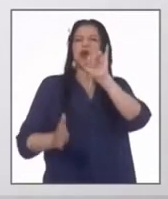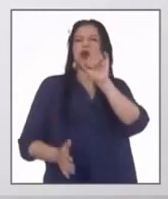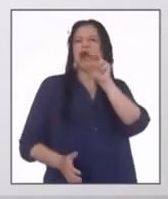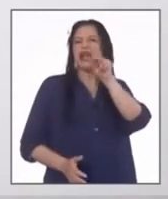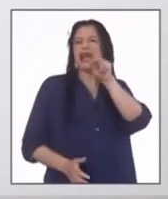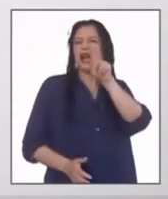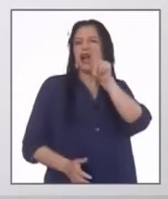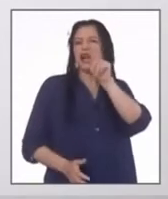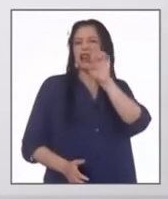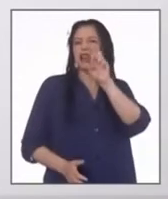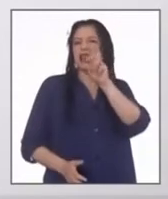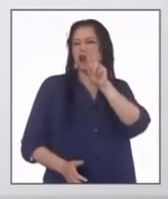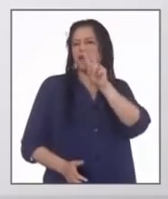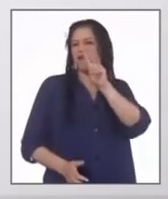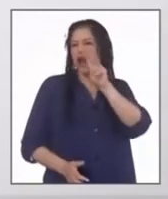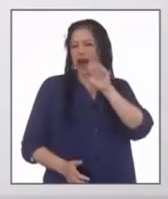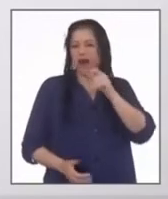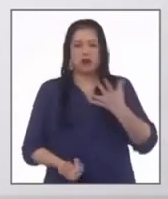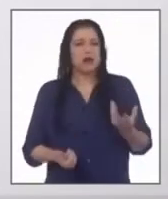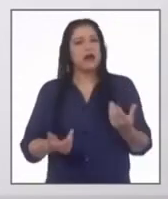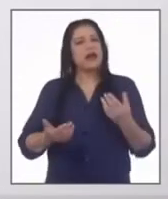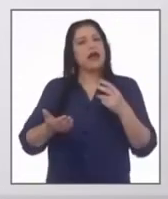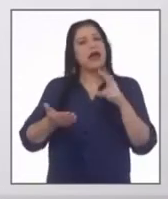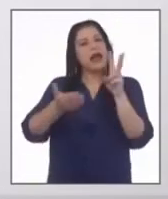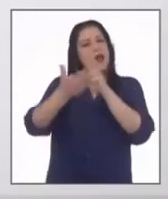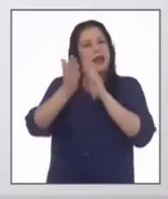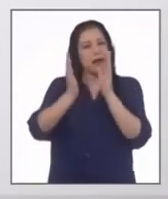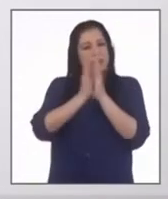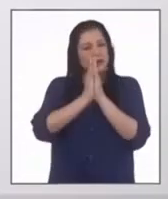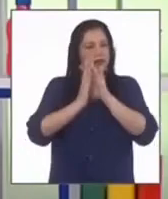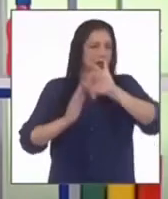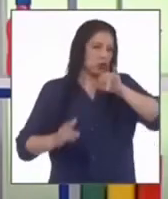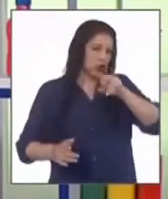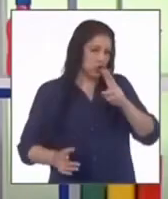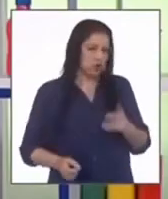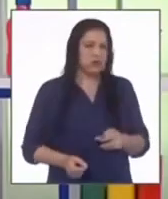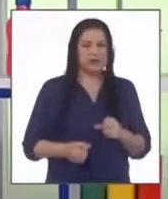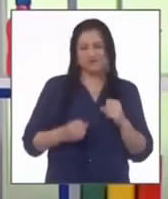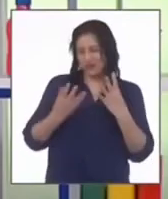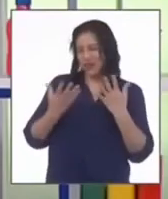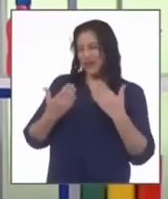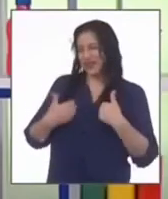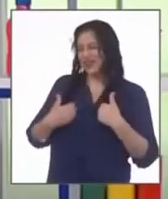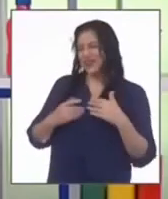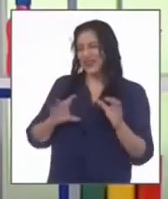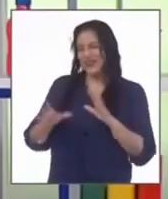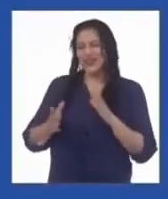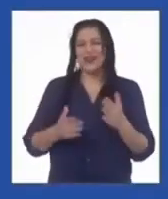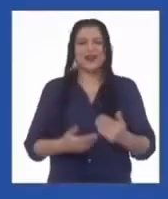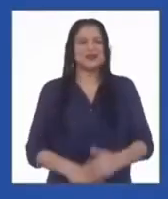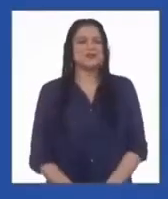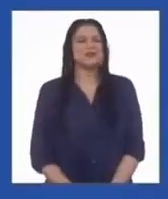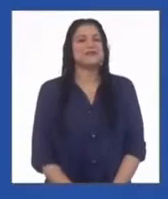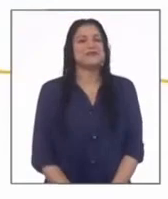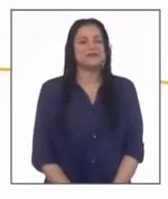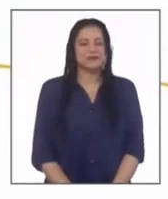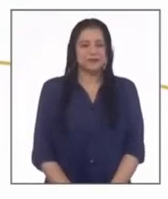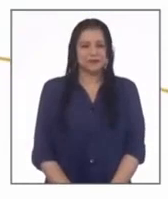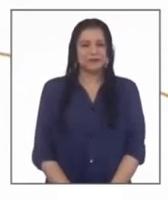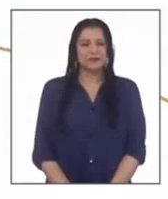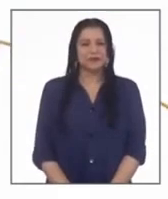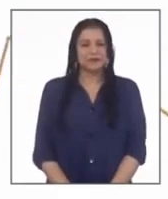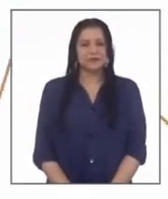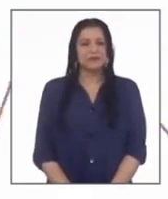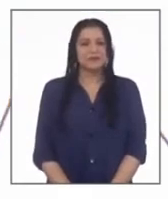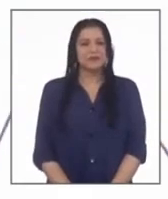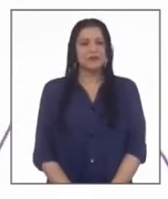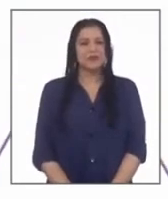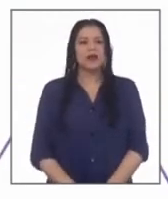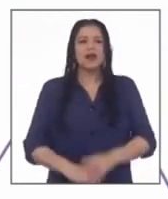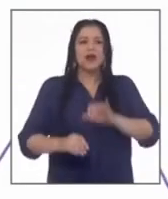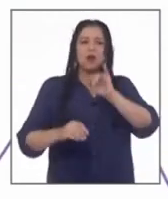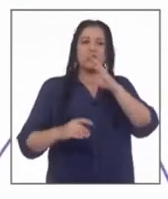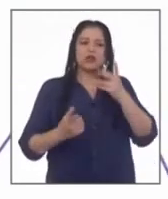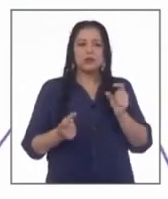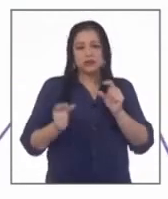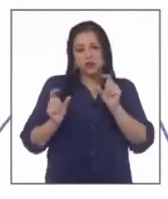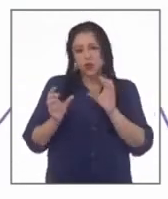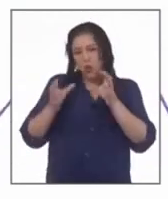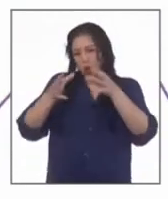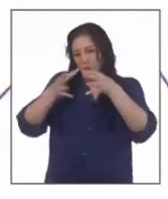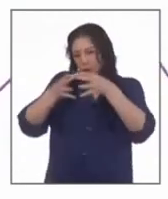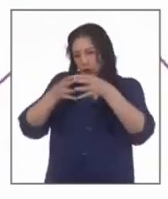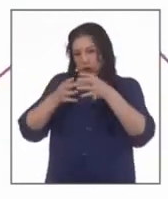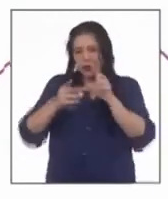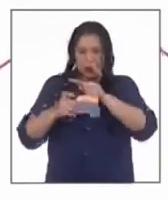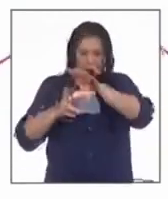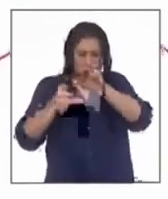intervalo. Junior, ¿lees la diapositiva, por favor? Por supuesto, profesora Gisela. Un intervalo es un subconjunto